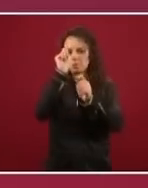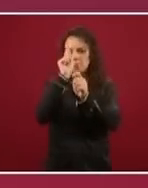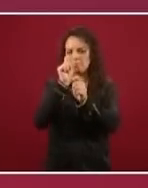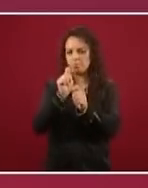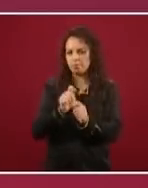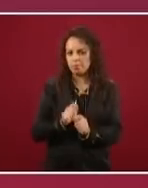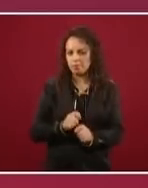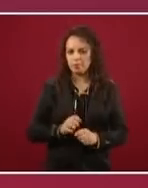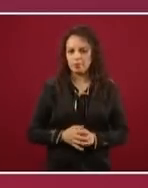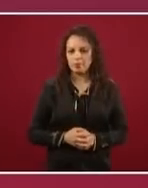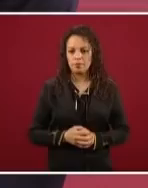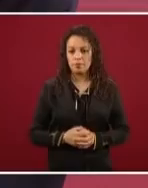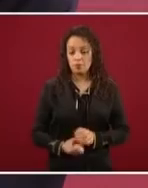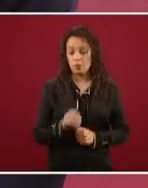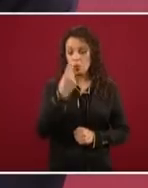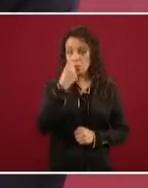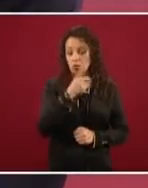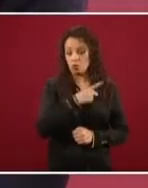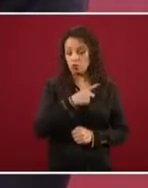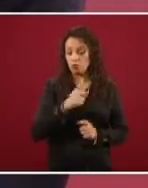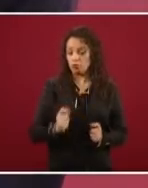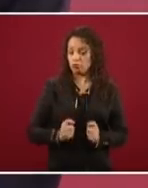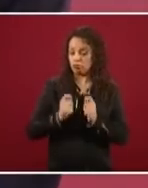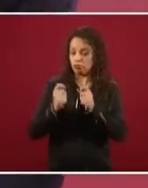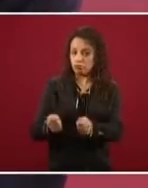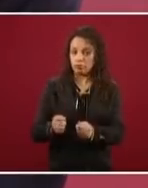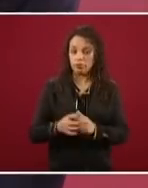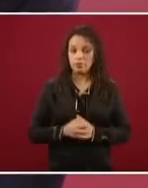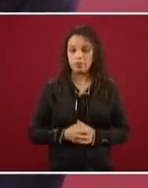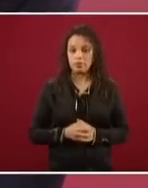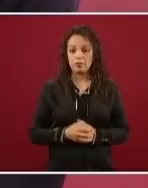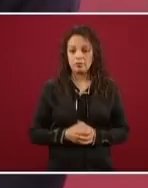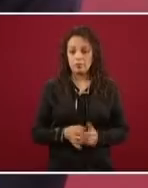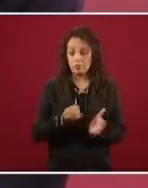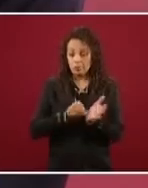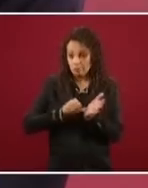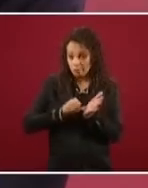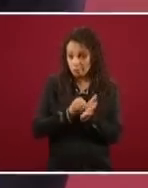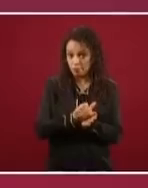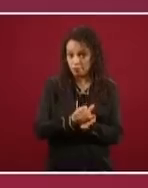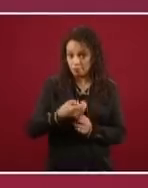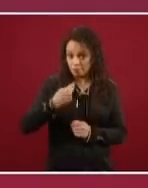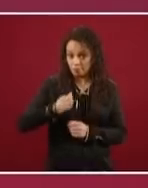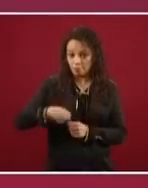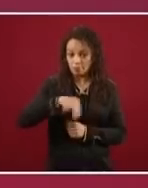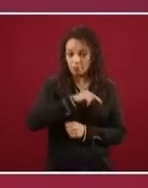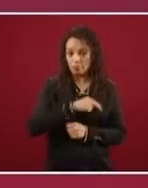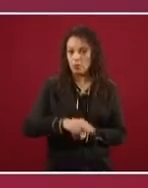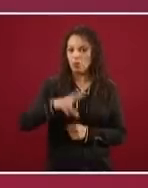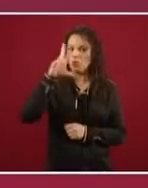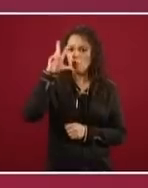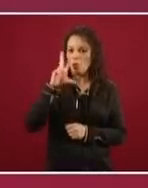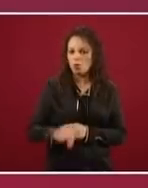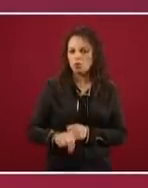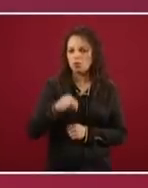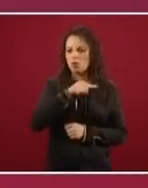una sola concesión nosotros decidimos no el fracking